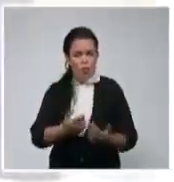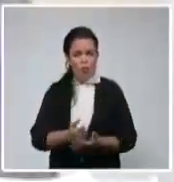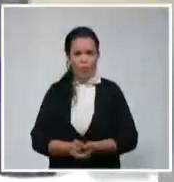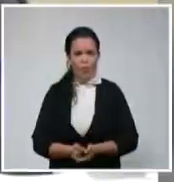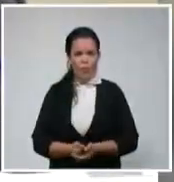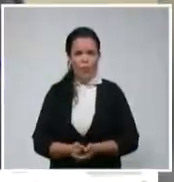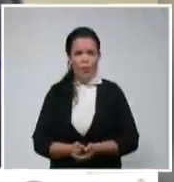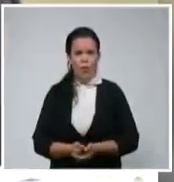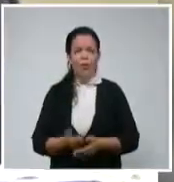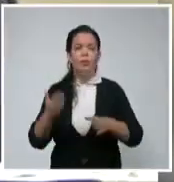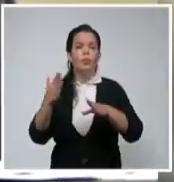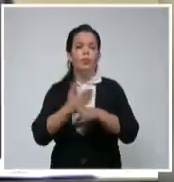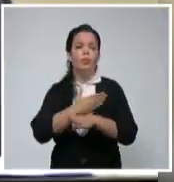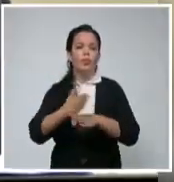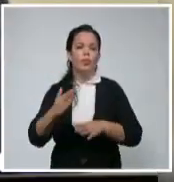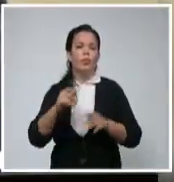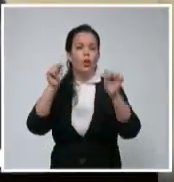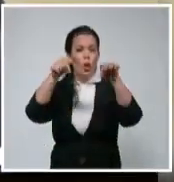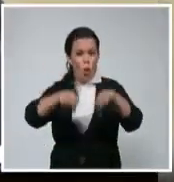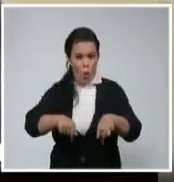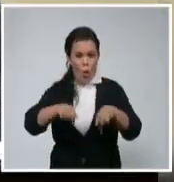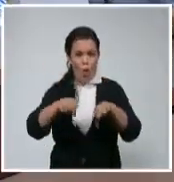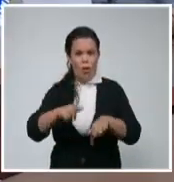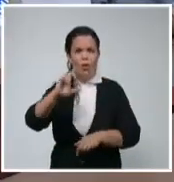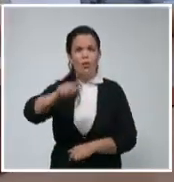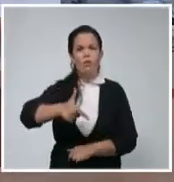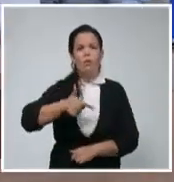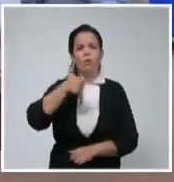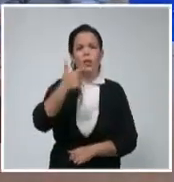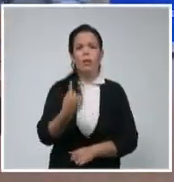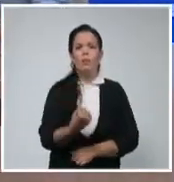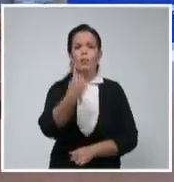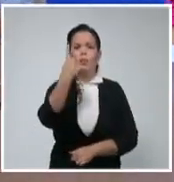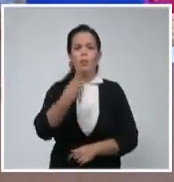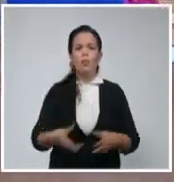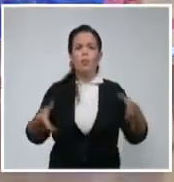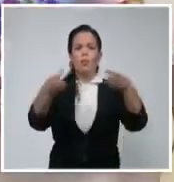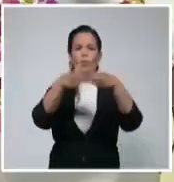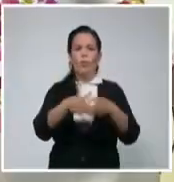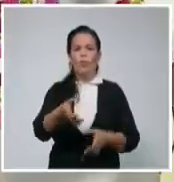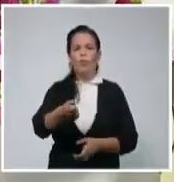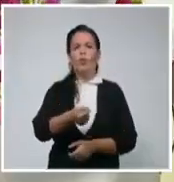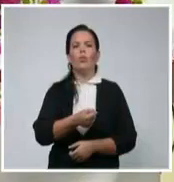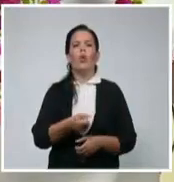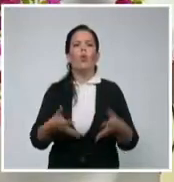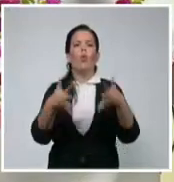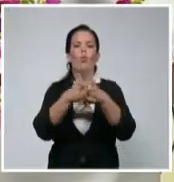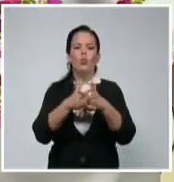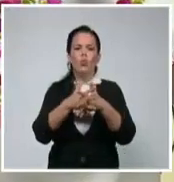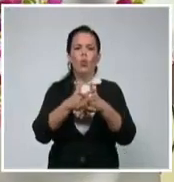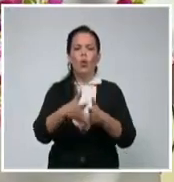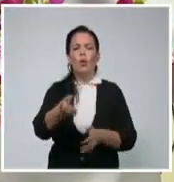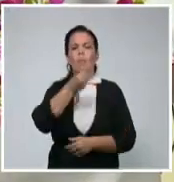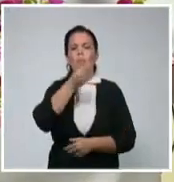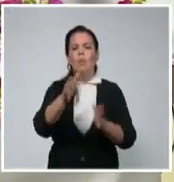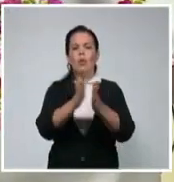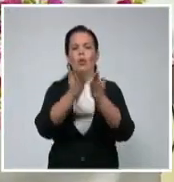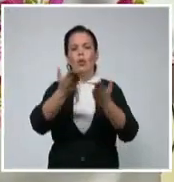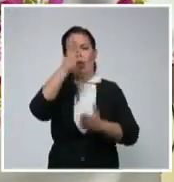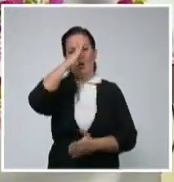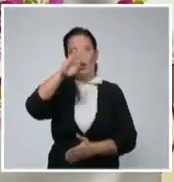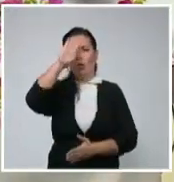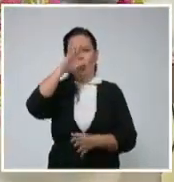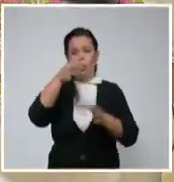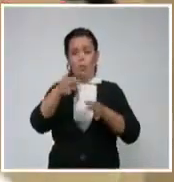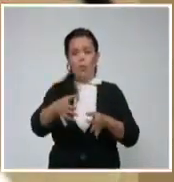de México. Hoy es la vicepresidenta primera de la Unión de Periodistas de Cuba y está al frente del proyecto Dominio Cuba.